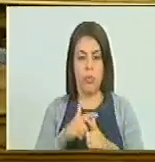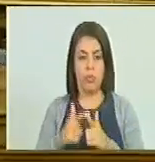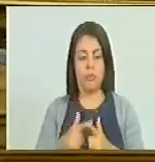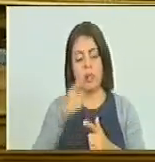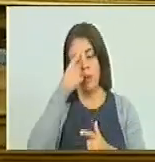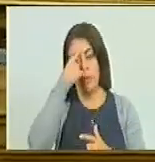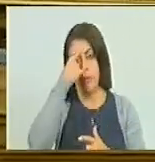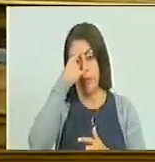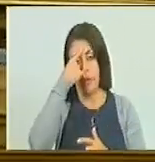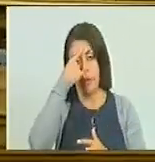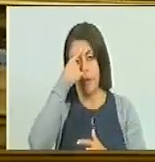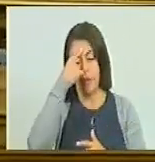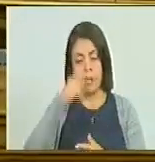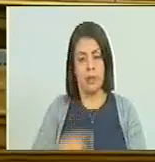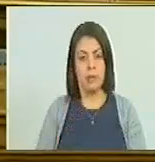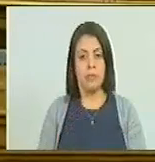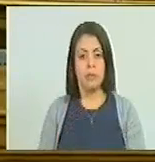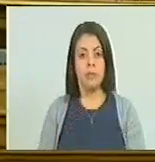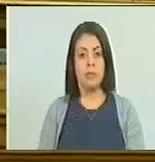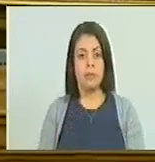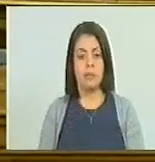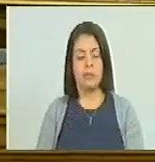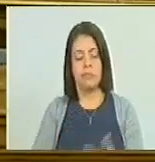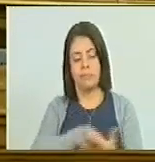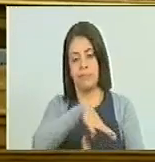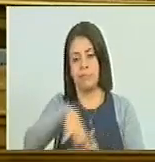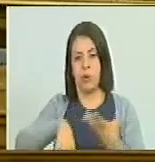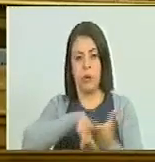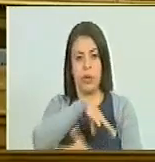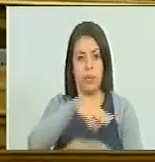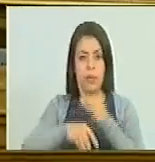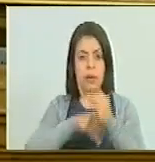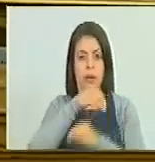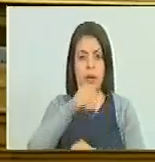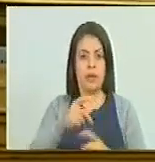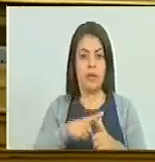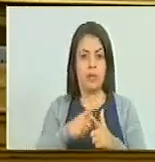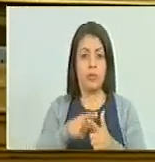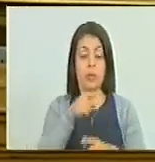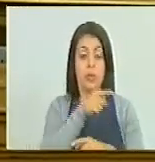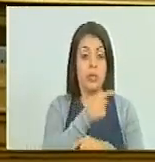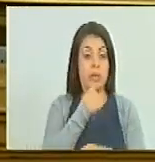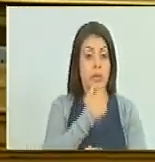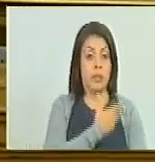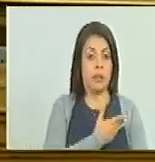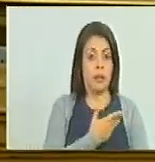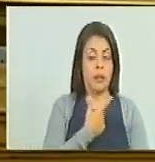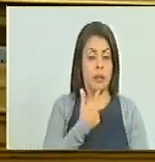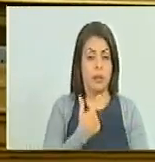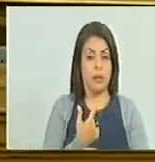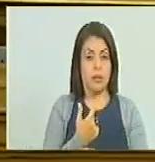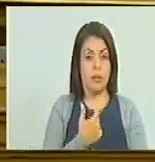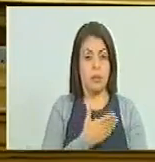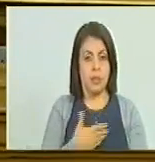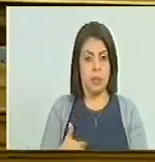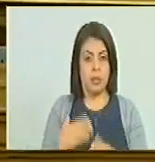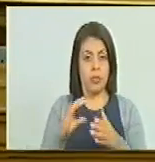de la India frente al desastre ocurrido que ha señalado el presidente del Grupo de